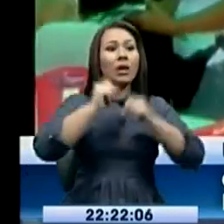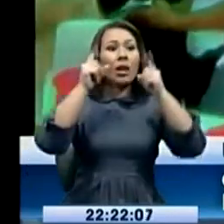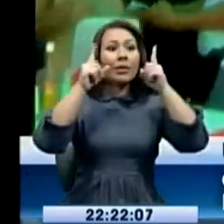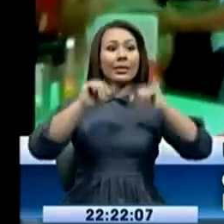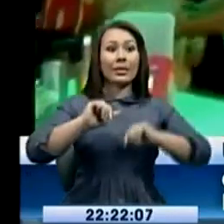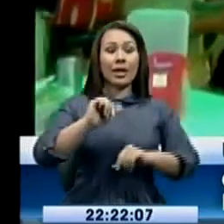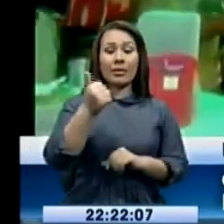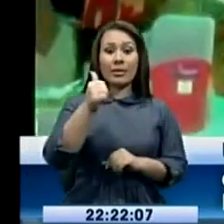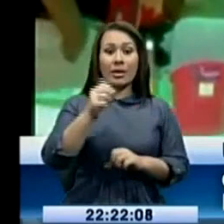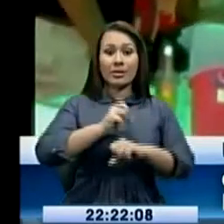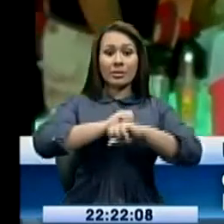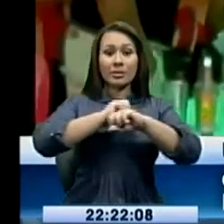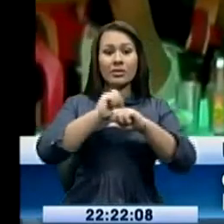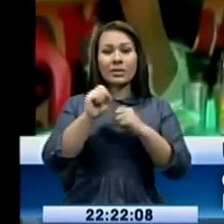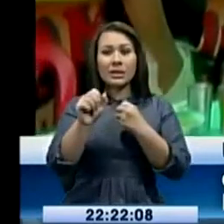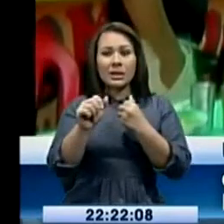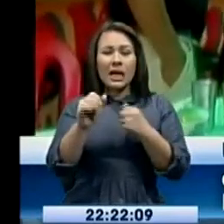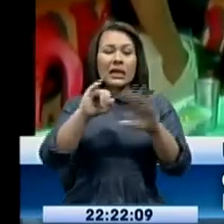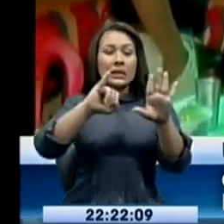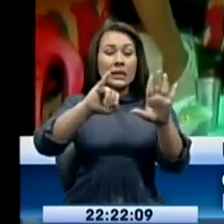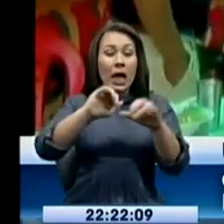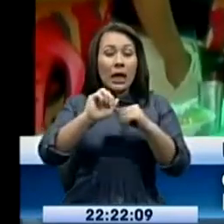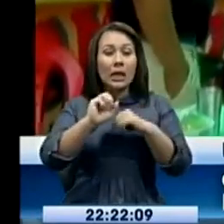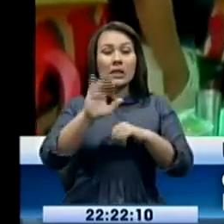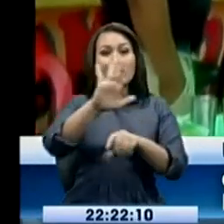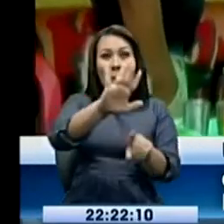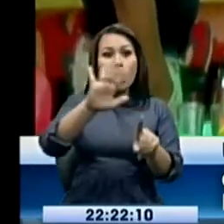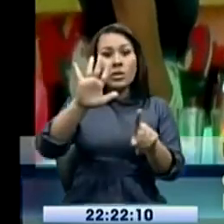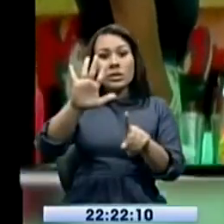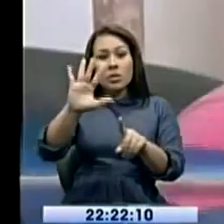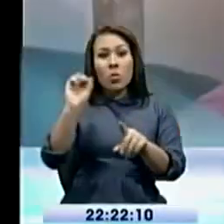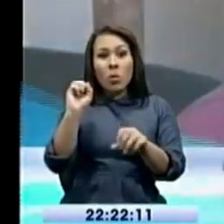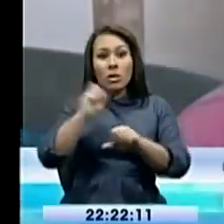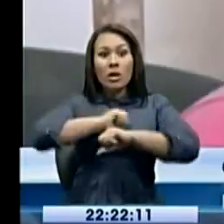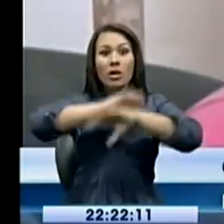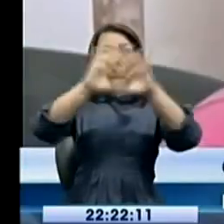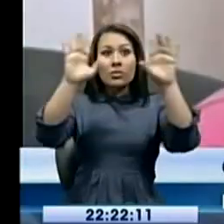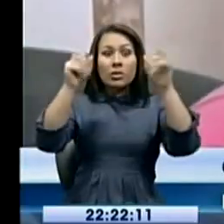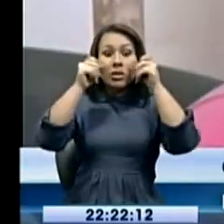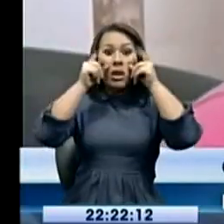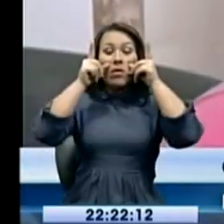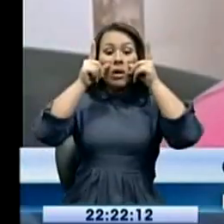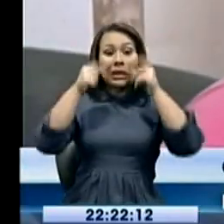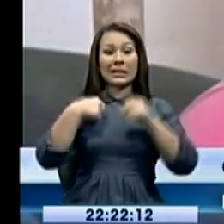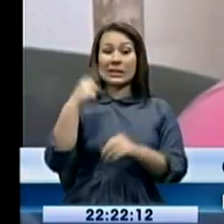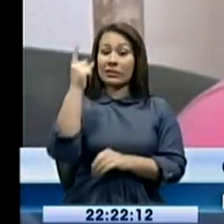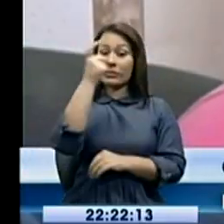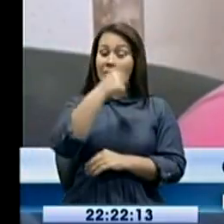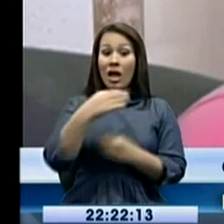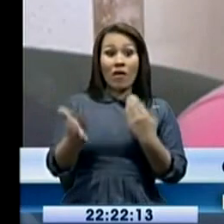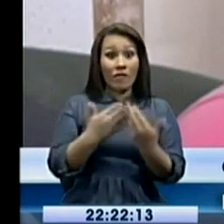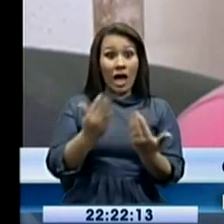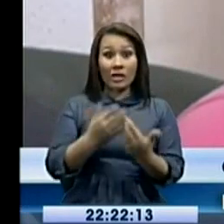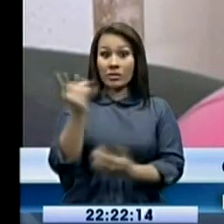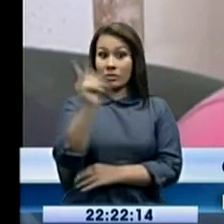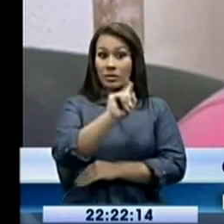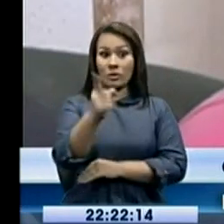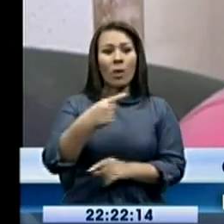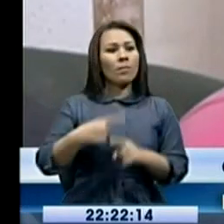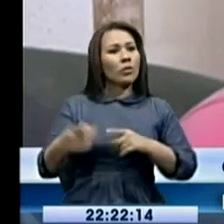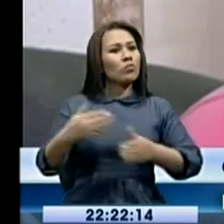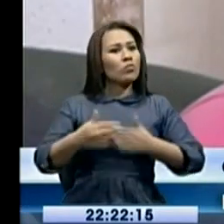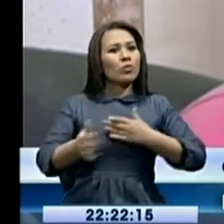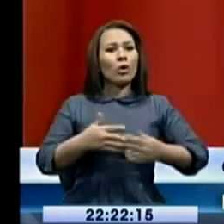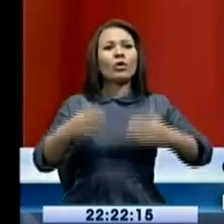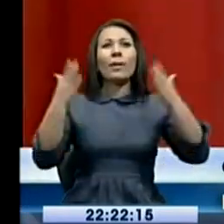hora ya levanta a sus hijos? Claro, o sea, ya lo despierto porque yo me tengo que despedir de ellos. No es fácil, pero, o sea, todo depende de uno y más que todo hay que poner todo